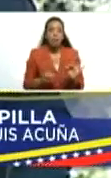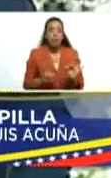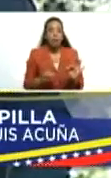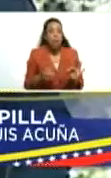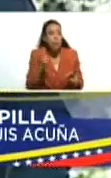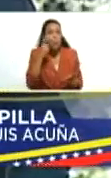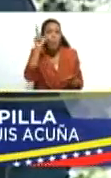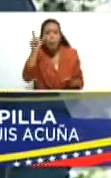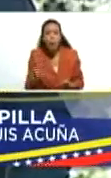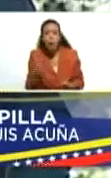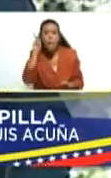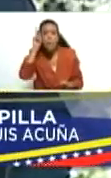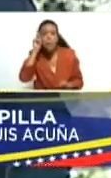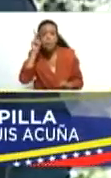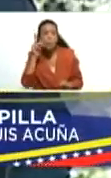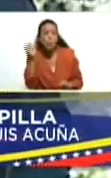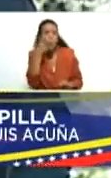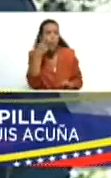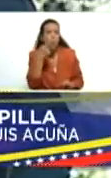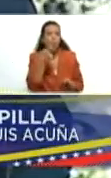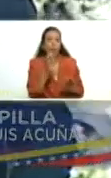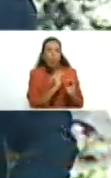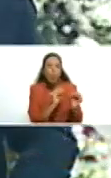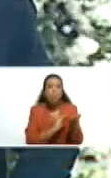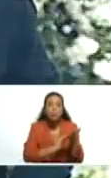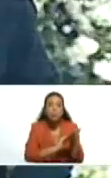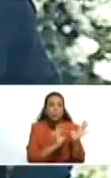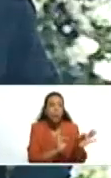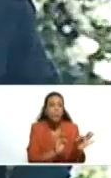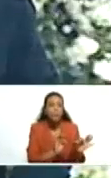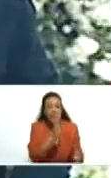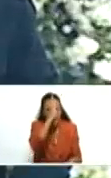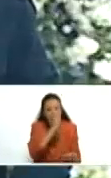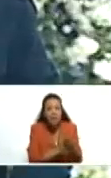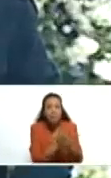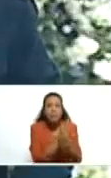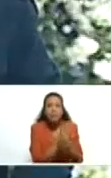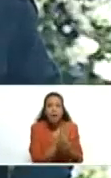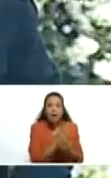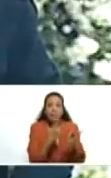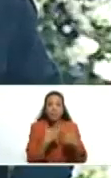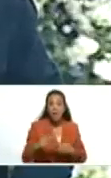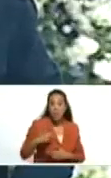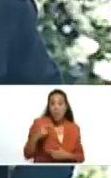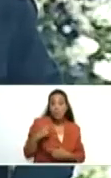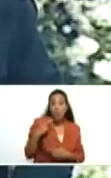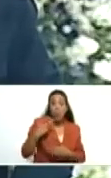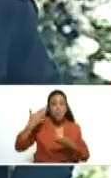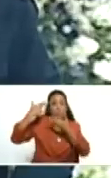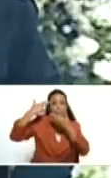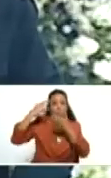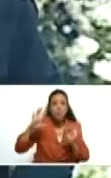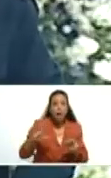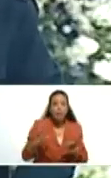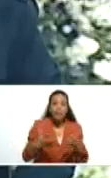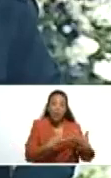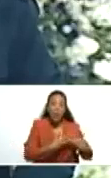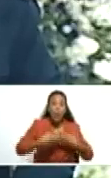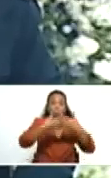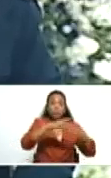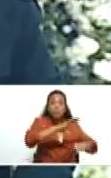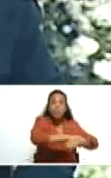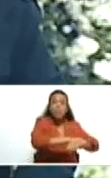honor, de la moral y de la legalidad de nuestro diplomático secuestrado en los Estados